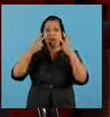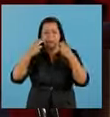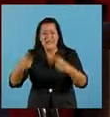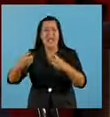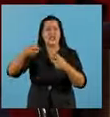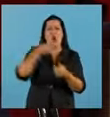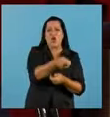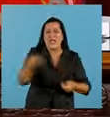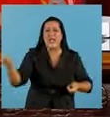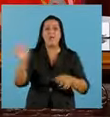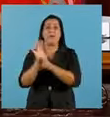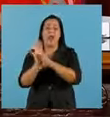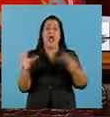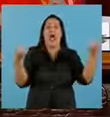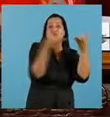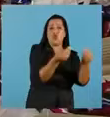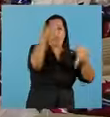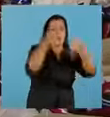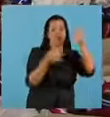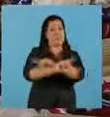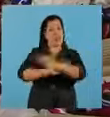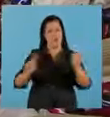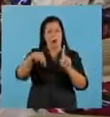como auxiliares de la justicia.